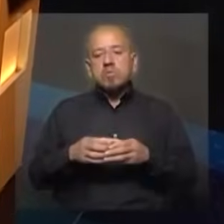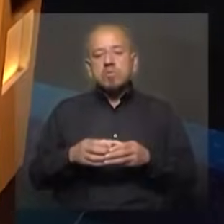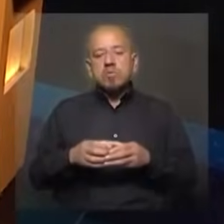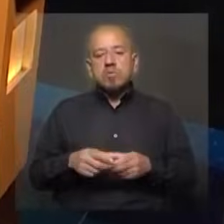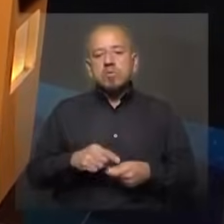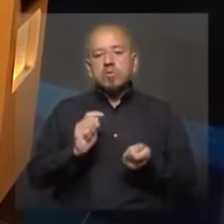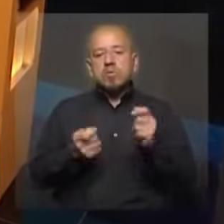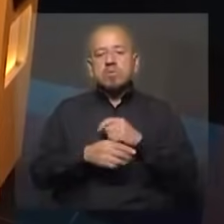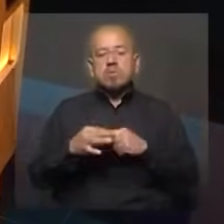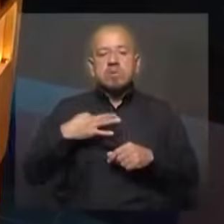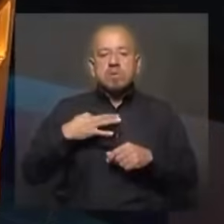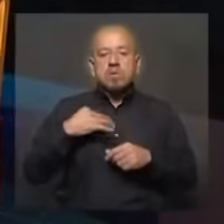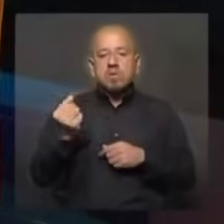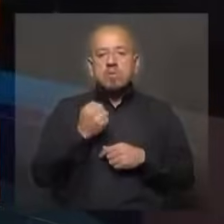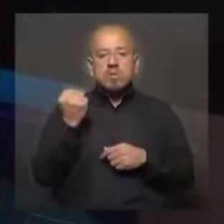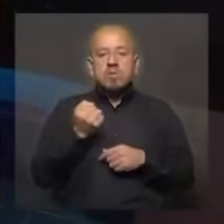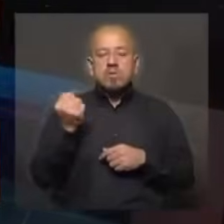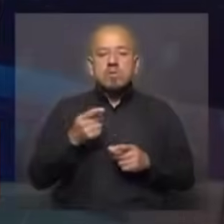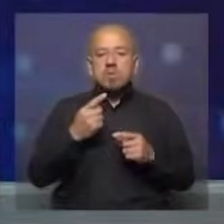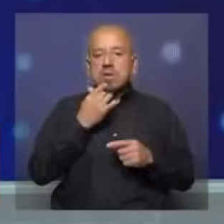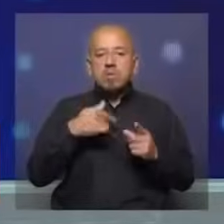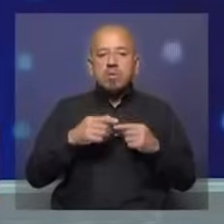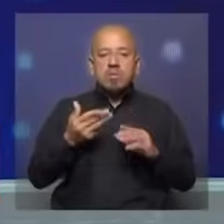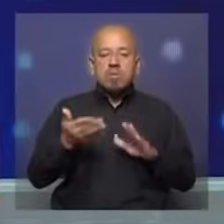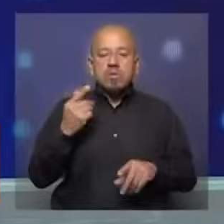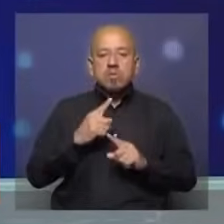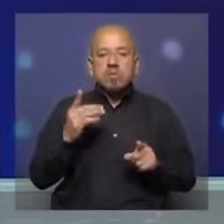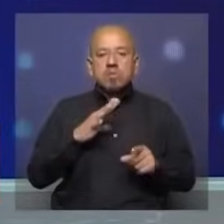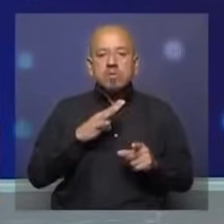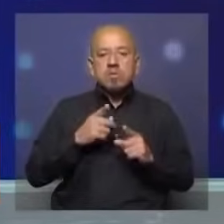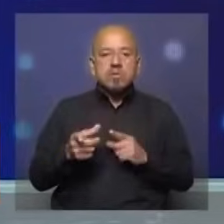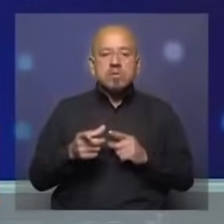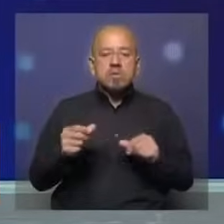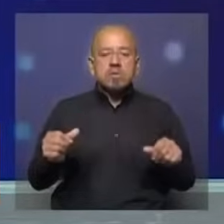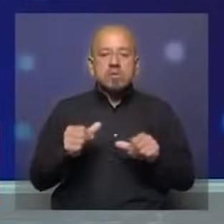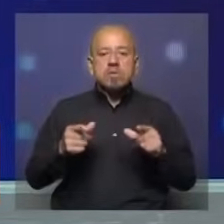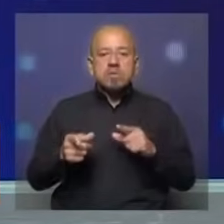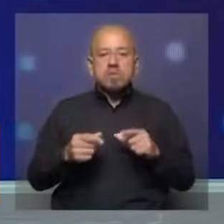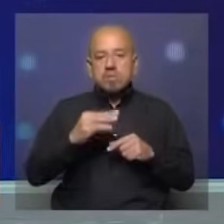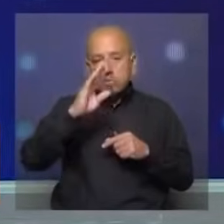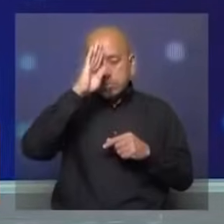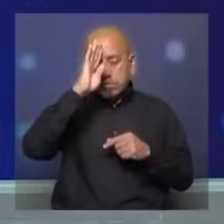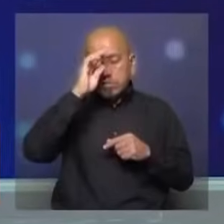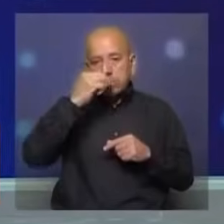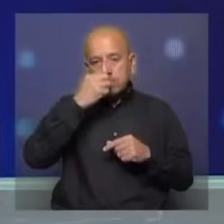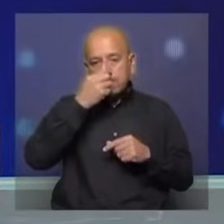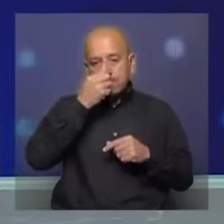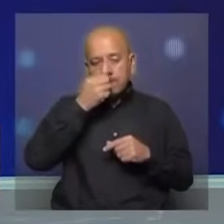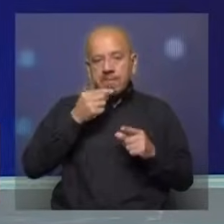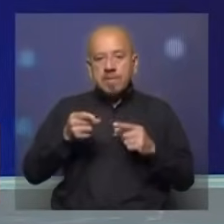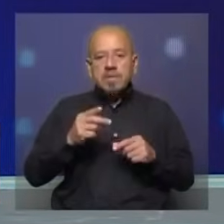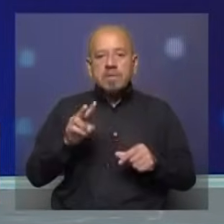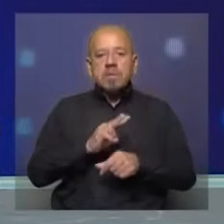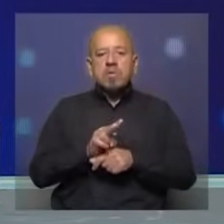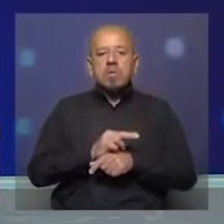vida sustantivo. Y no voy a poner más ejemplos, pero tenemos muchos más que hemos ido aprendiendo. El cuidado del ambiente en